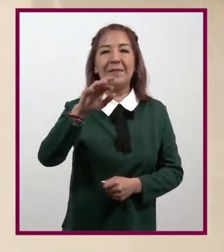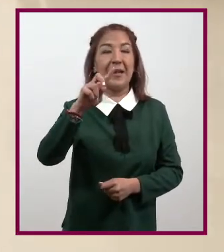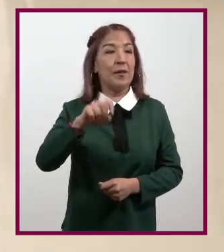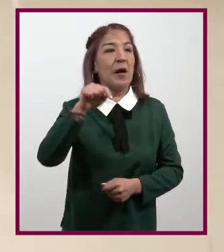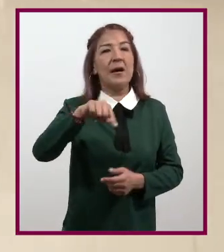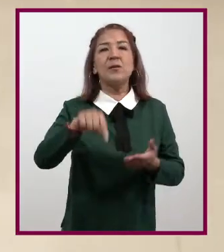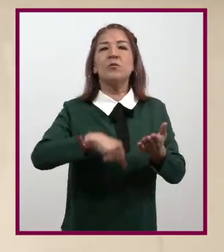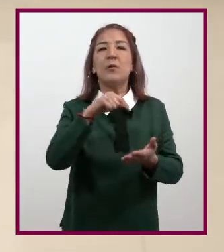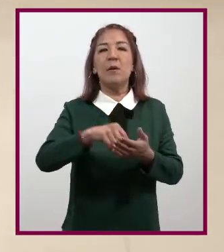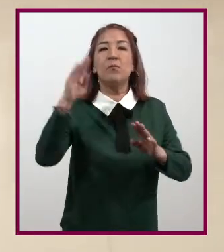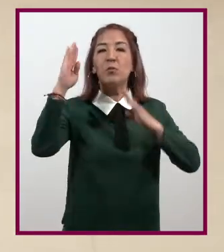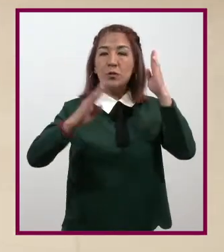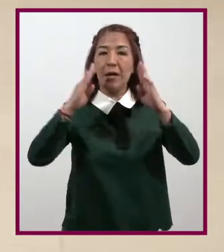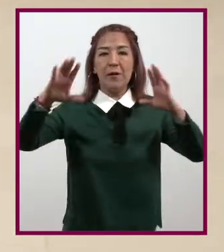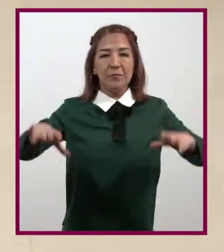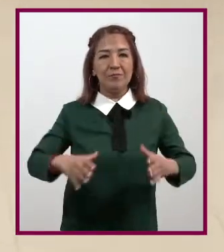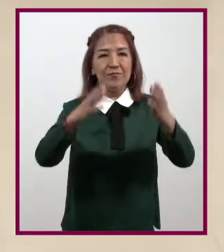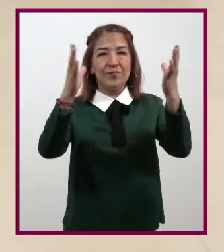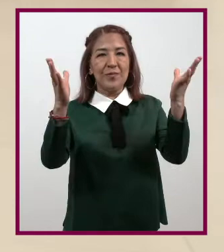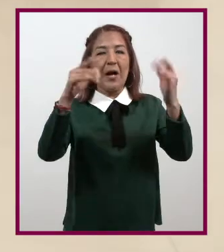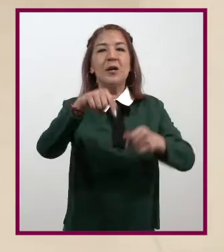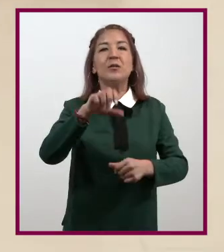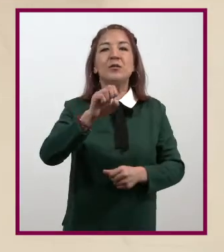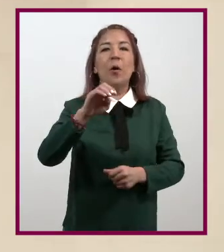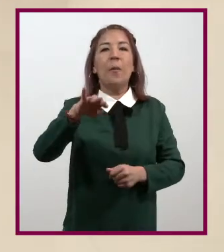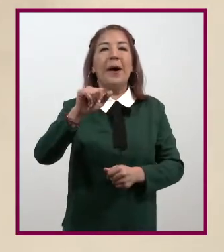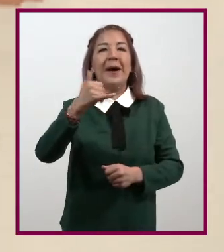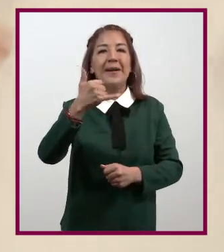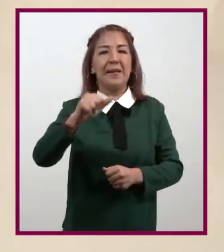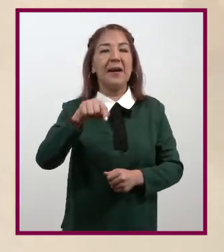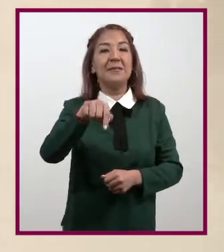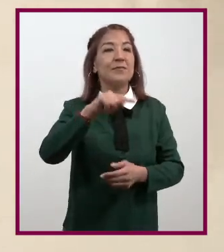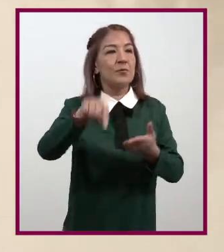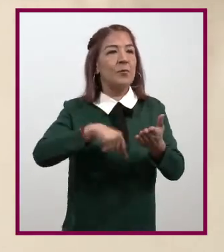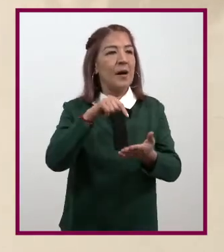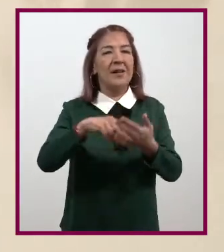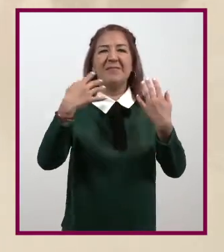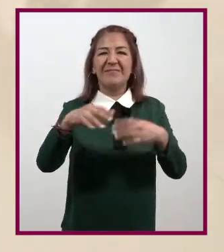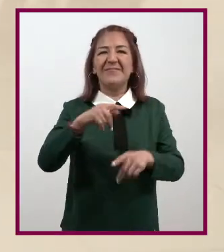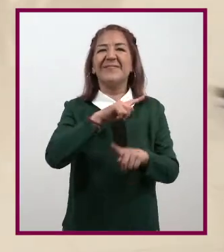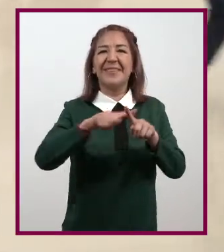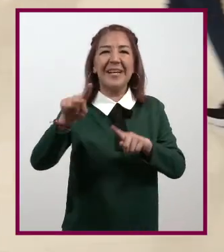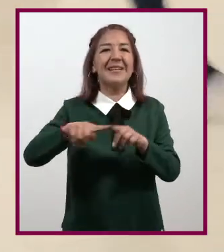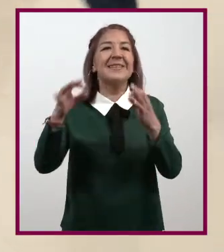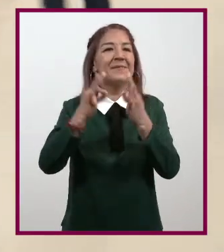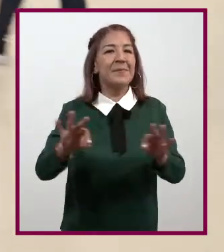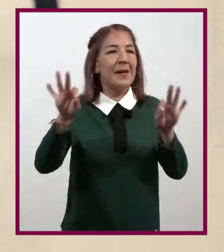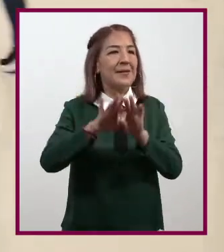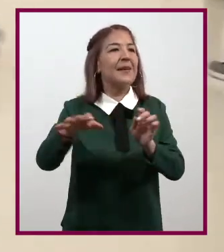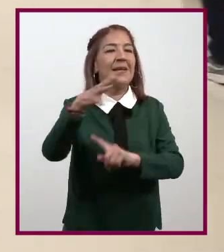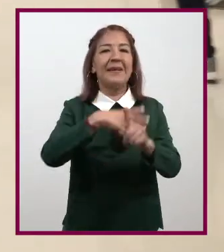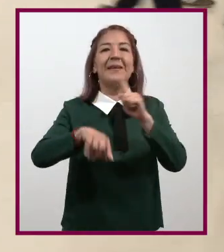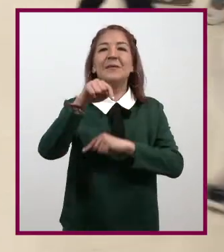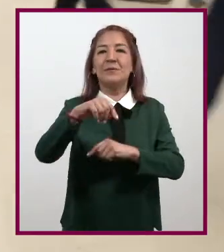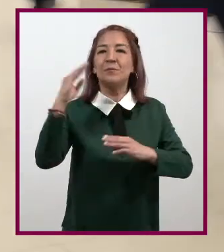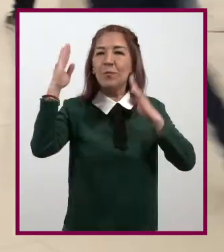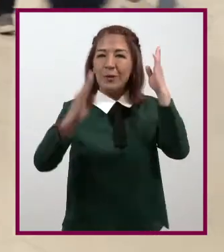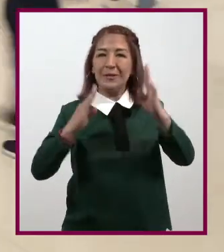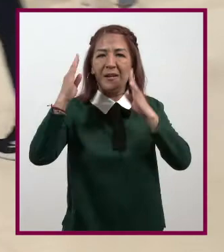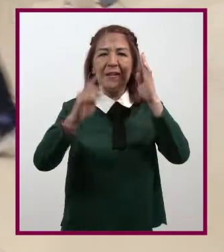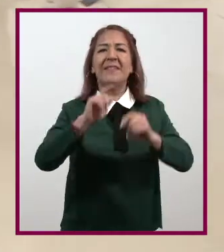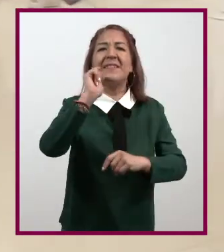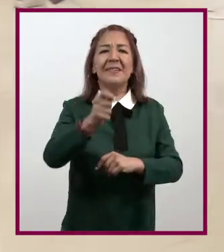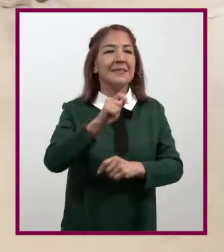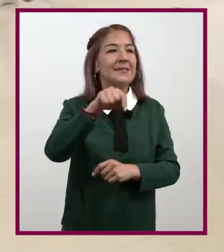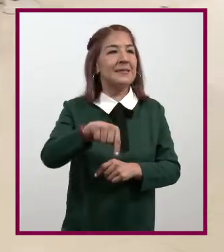en la Ciudad de México. Estamos aquí porque vamos a conocer una pieza muy relevante que recientemente forma parte de la colección de este museo. Se trata